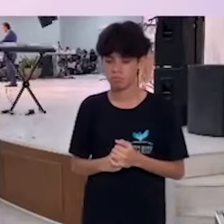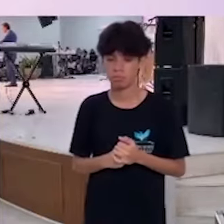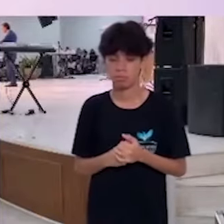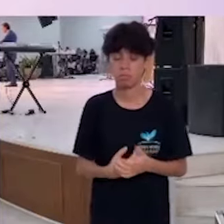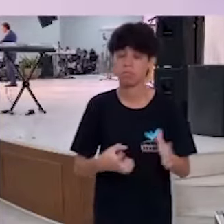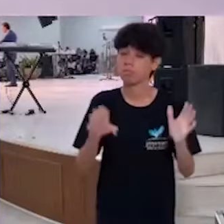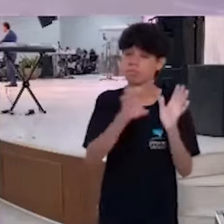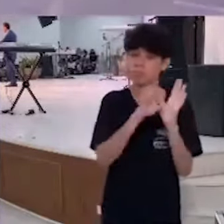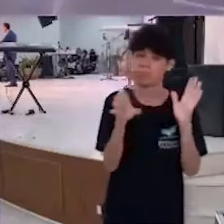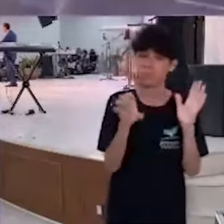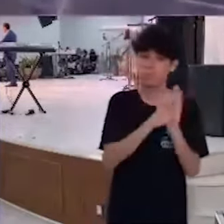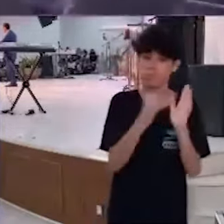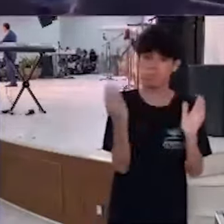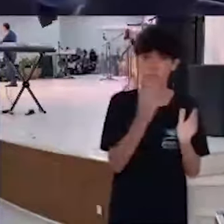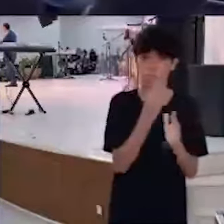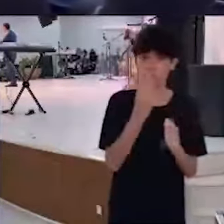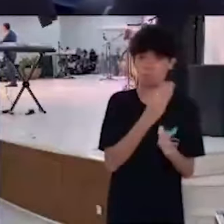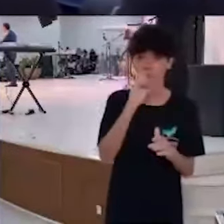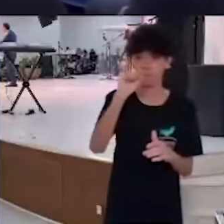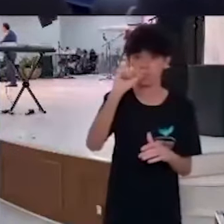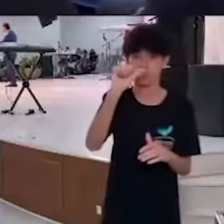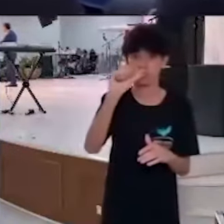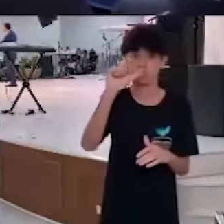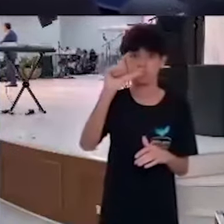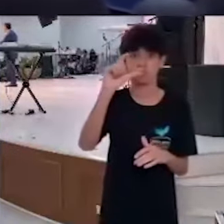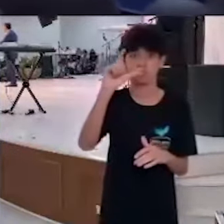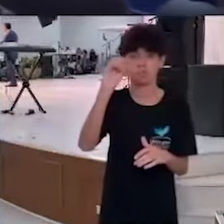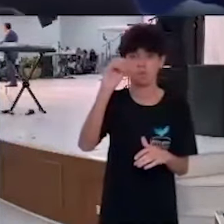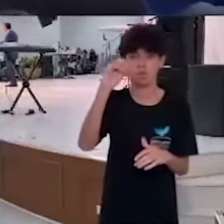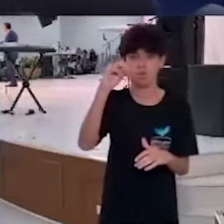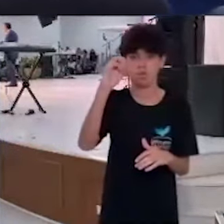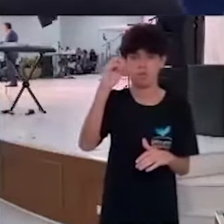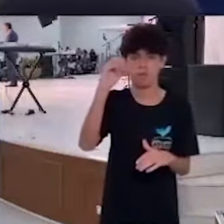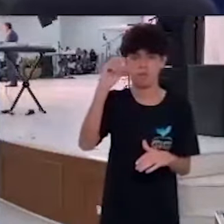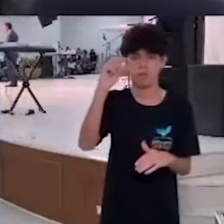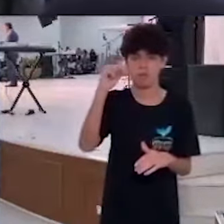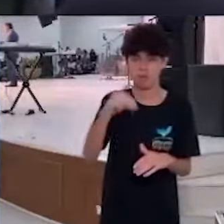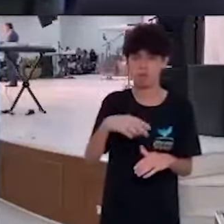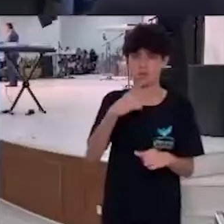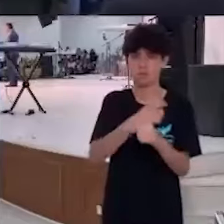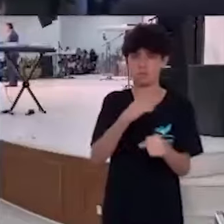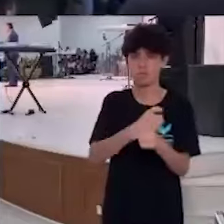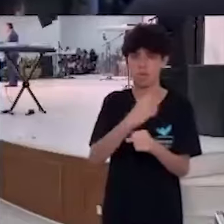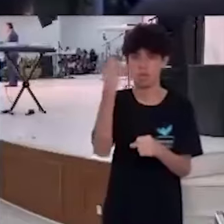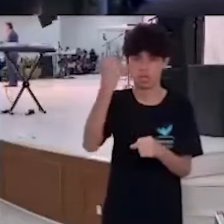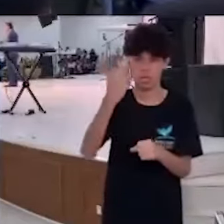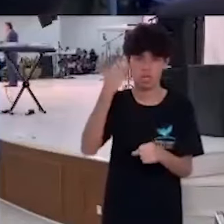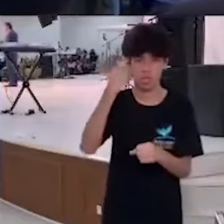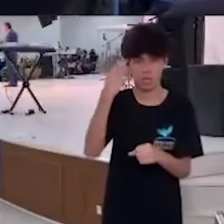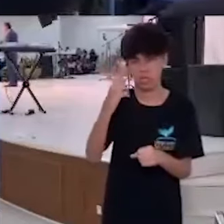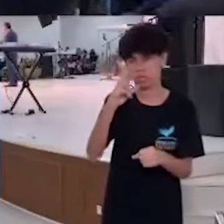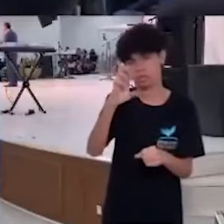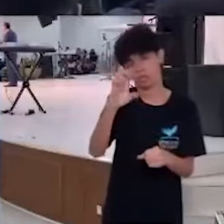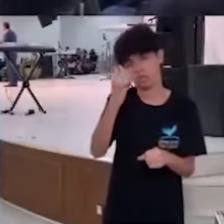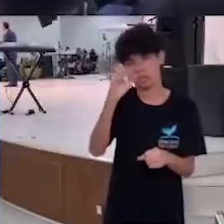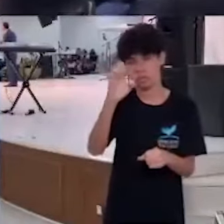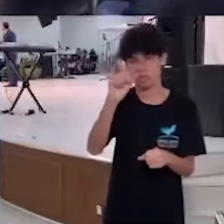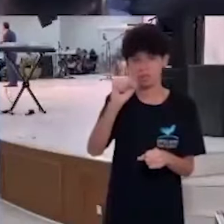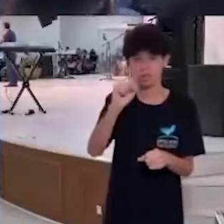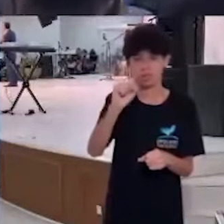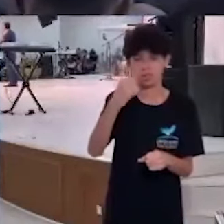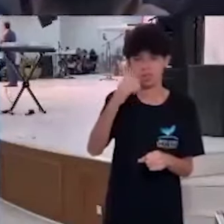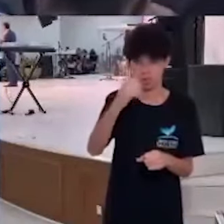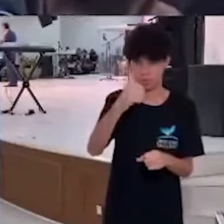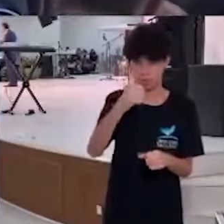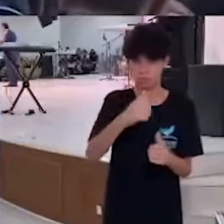Ejemplo bíblico, Salomón. Salomón, en 1 Reyes 11, no lo busque. Aunque Salomón era sabio, aquí